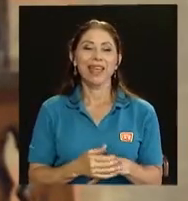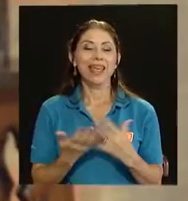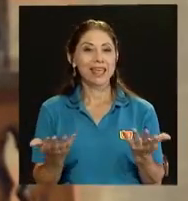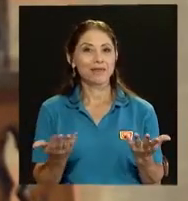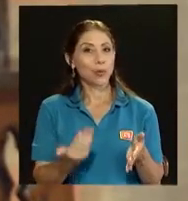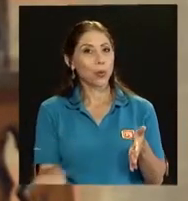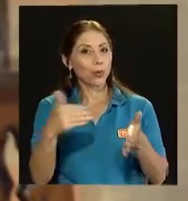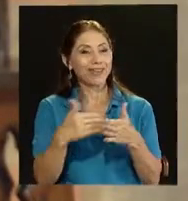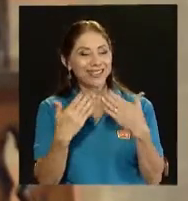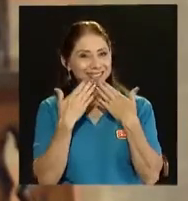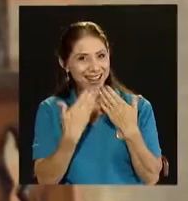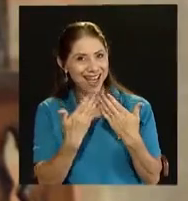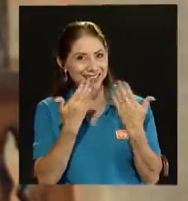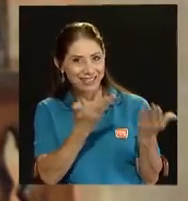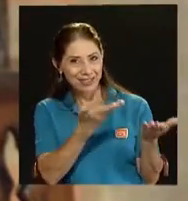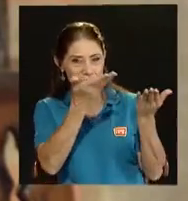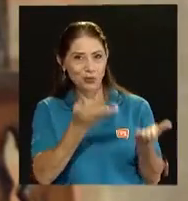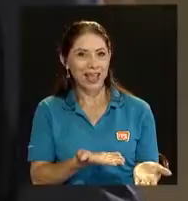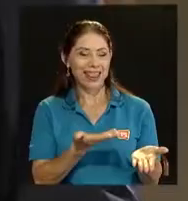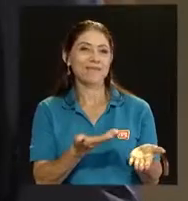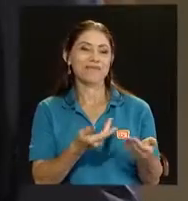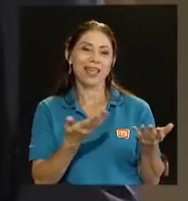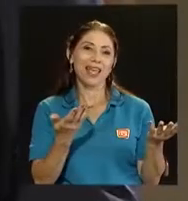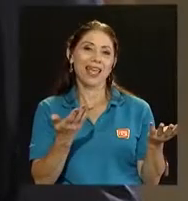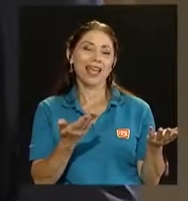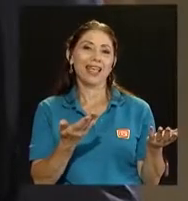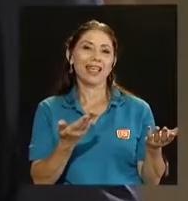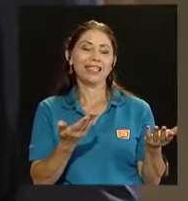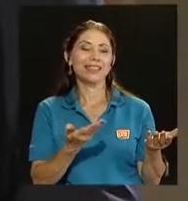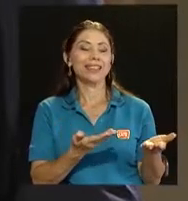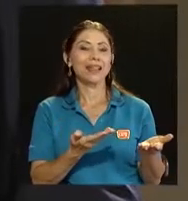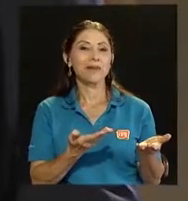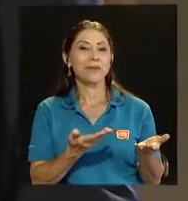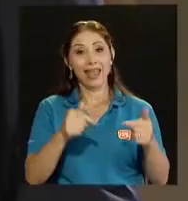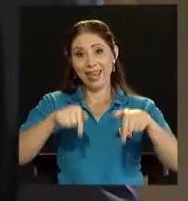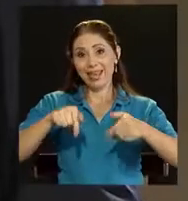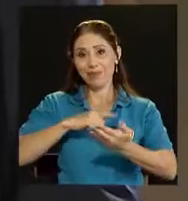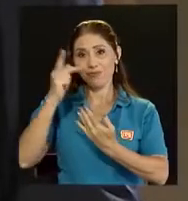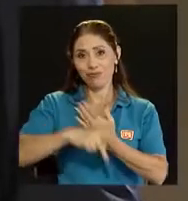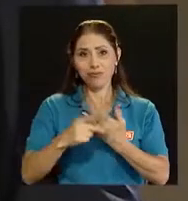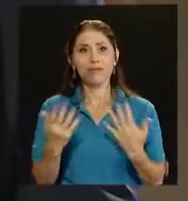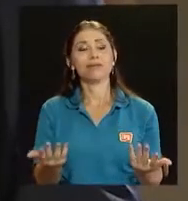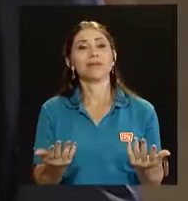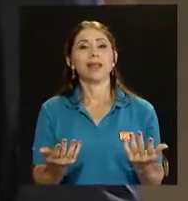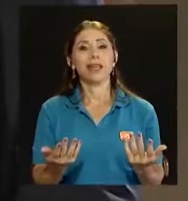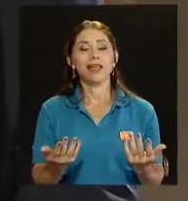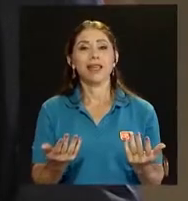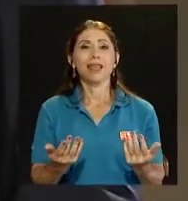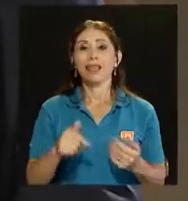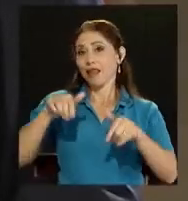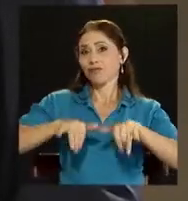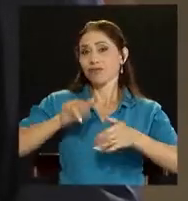Le vuelvo a agradecer el que usted esté, don Ingo, en el programa y en